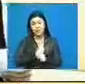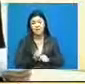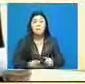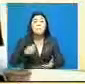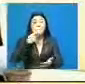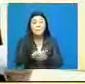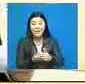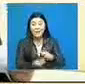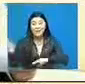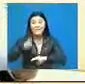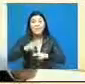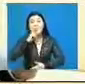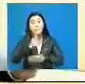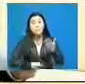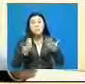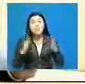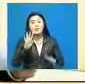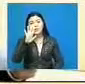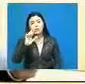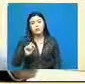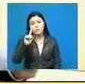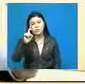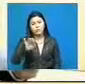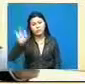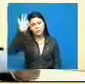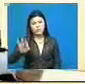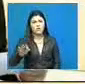interés de apenas el 5.6%.